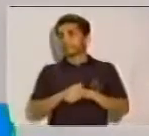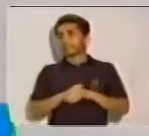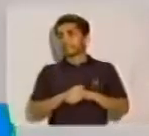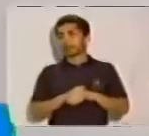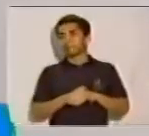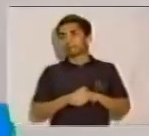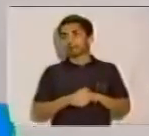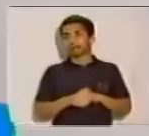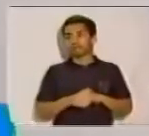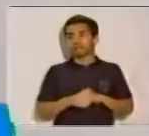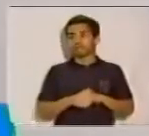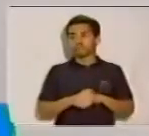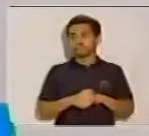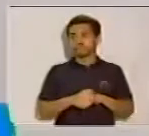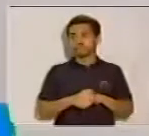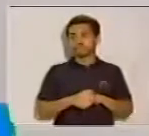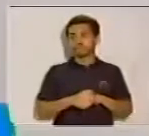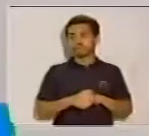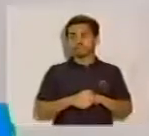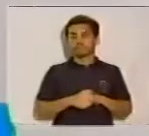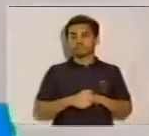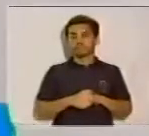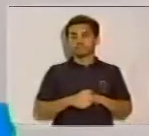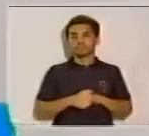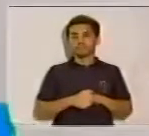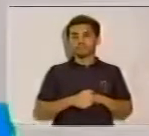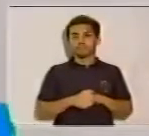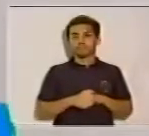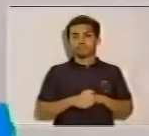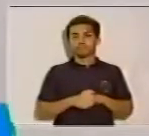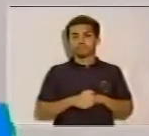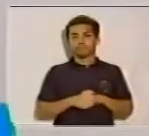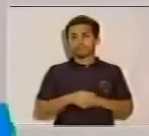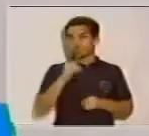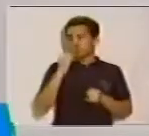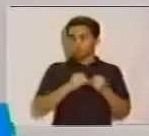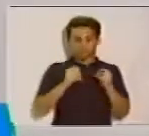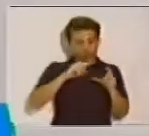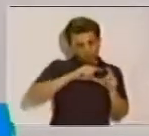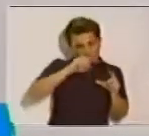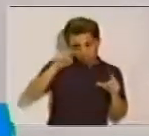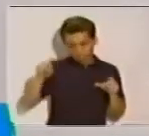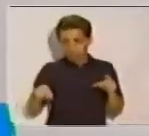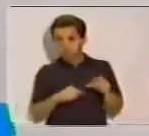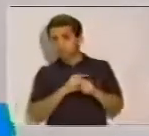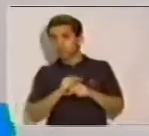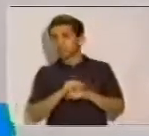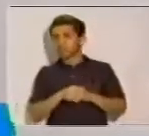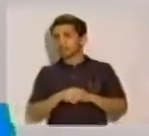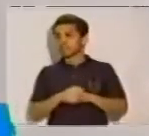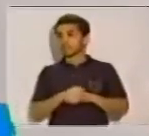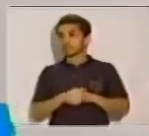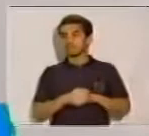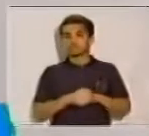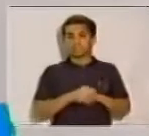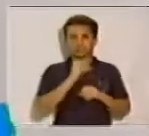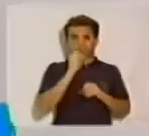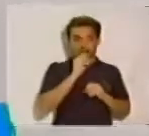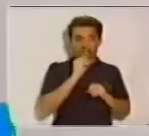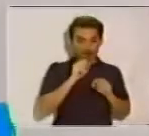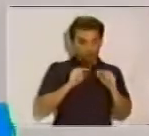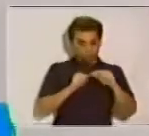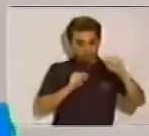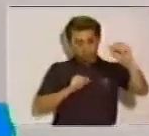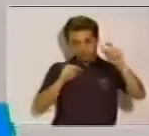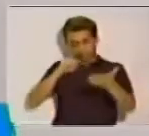cómoda la fabricación de la figura. Y el último, el cero con el centro. Otra